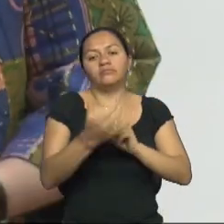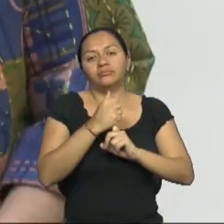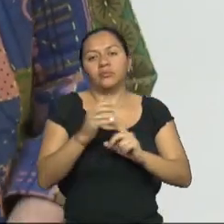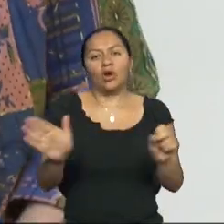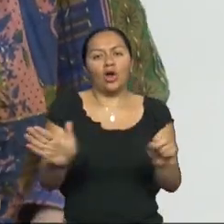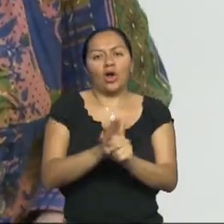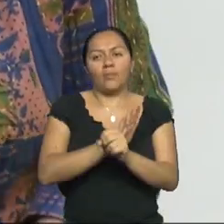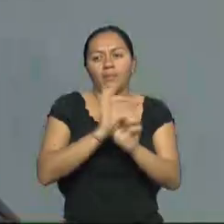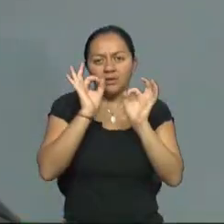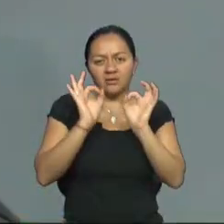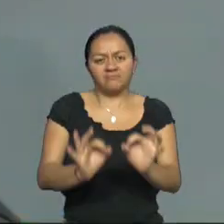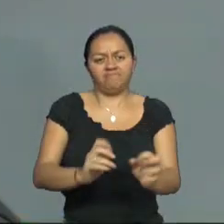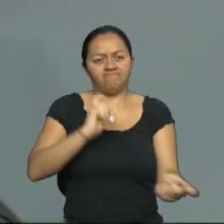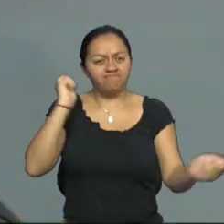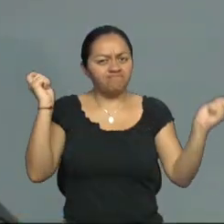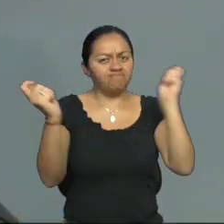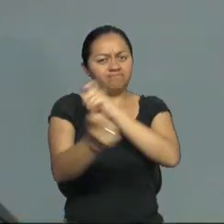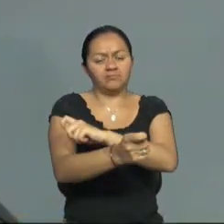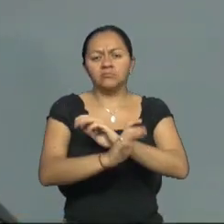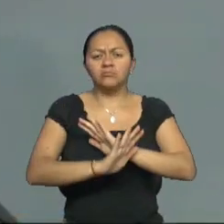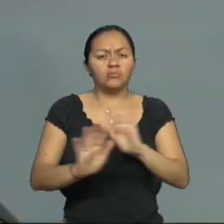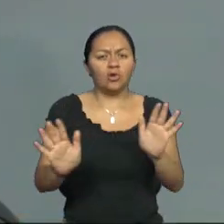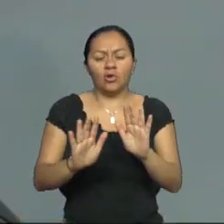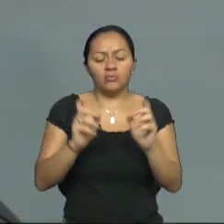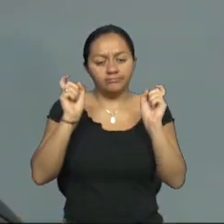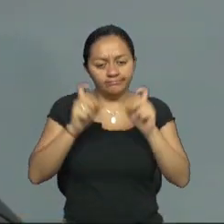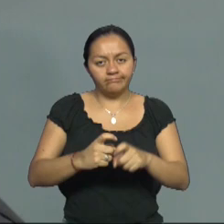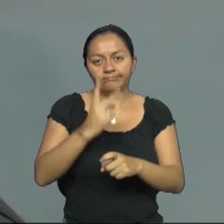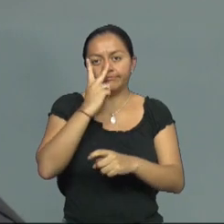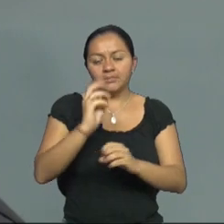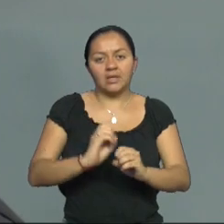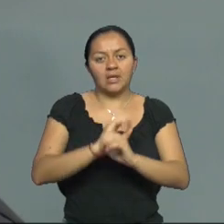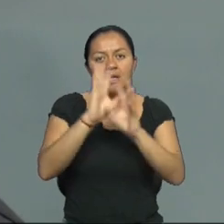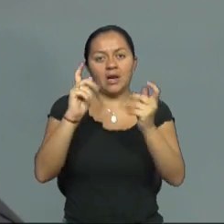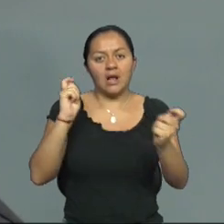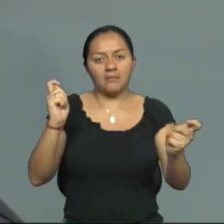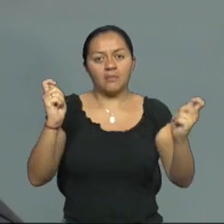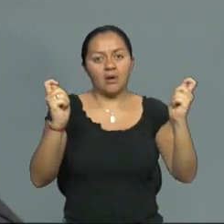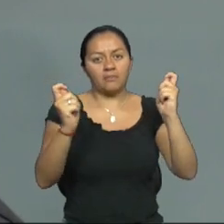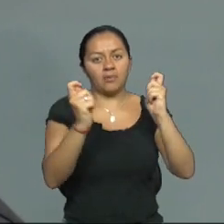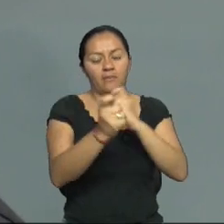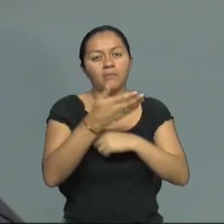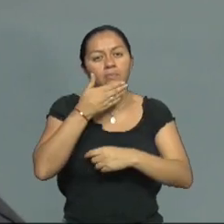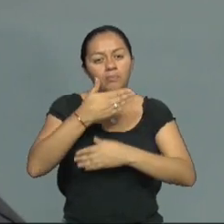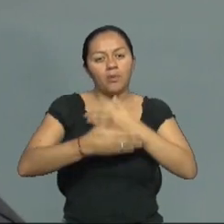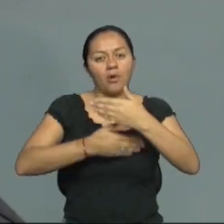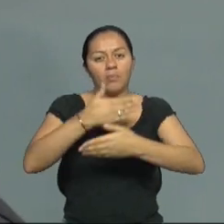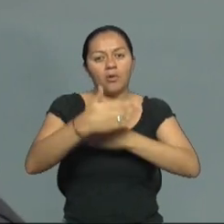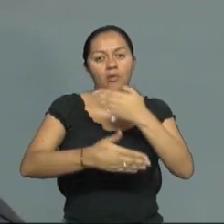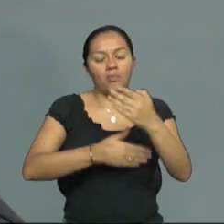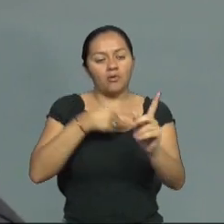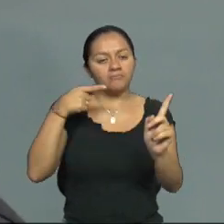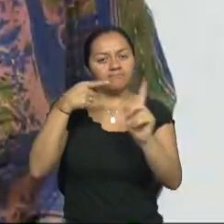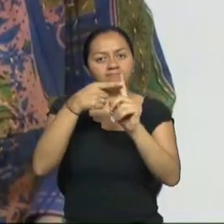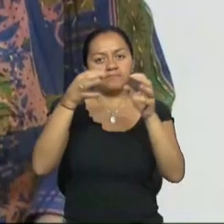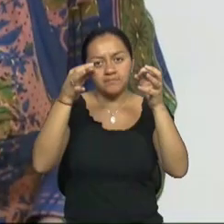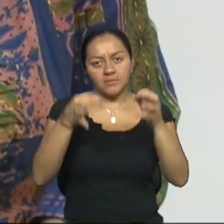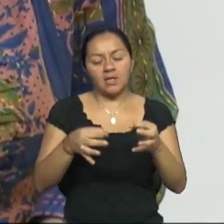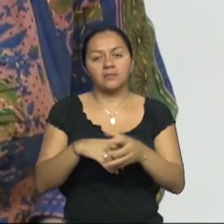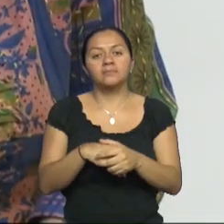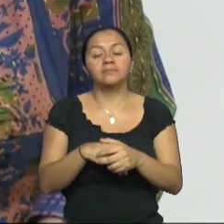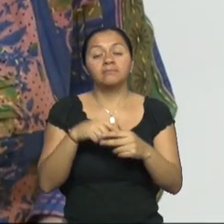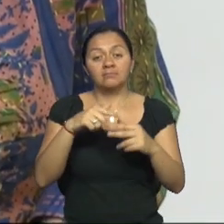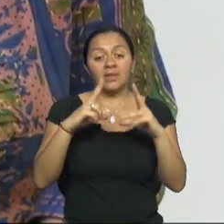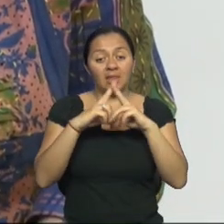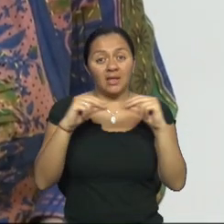completamente cambiar todo, pero sí pues, se puede ver que se hacen los cambios, ¿no? Entonces, sí, lógicamente, Nicaragua